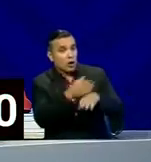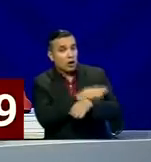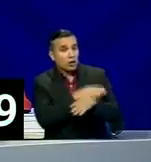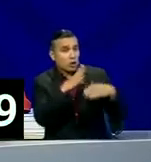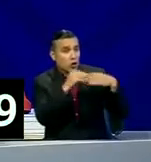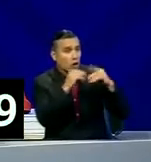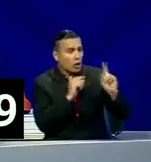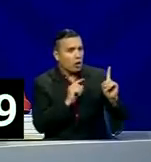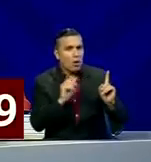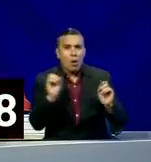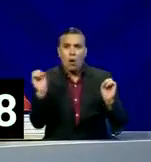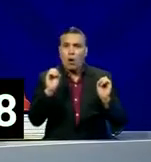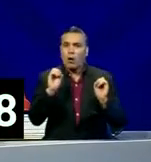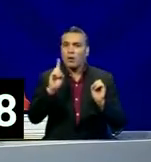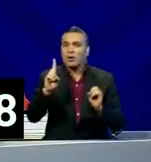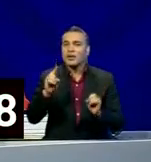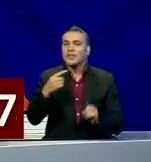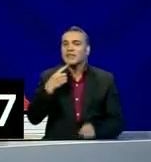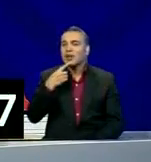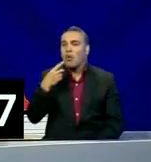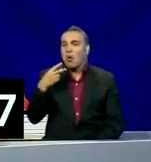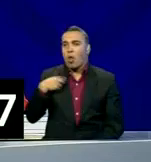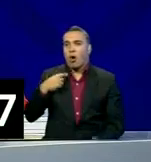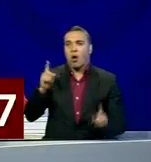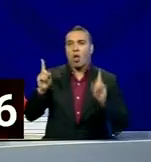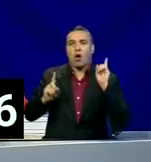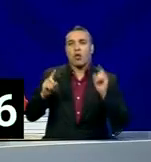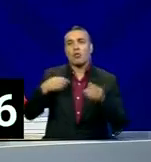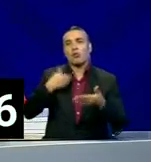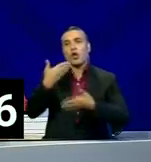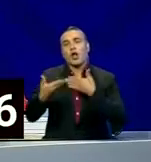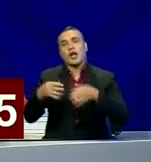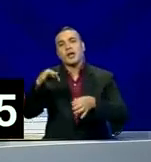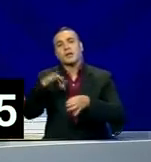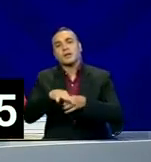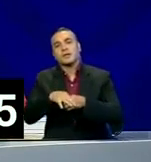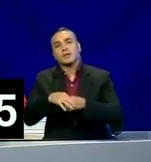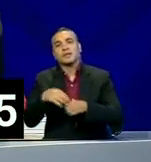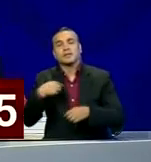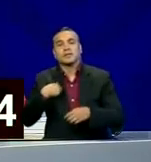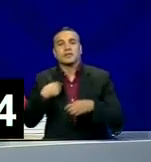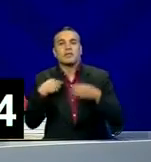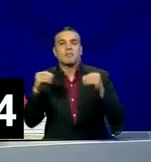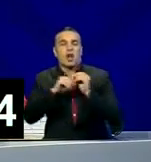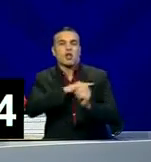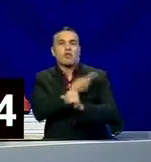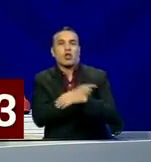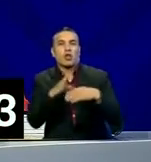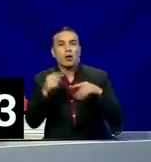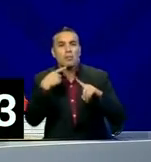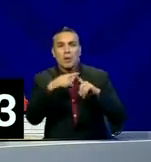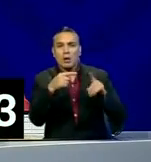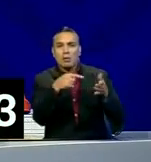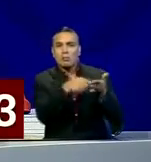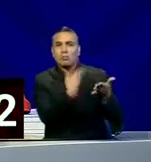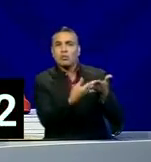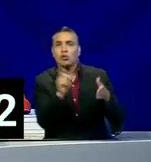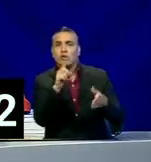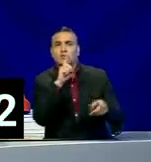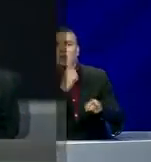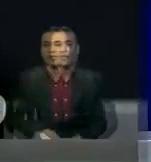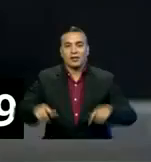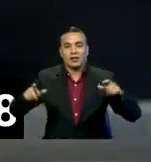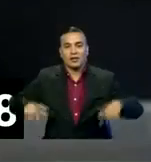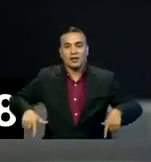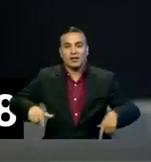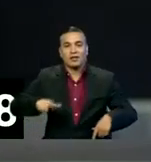dolarización o el que dice en un proceso electoral que quiere fortalecer la dolarización? Lenín es